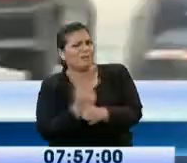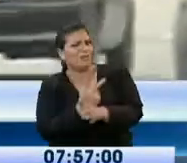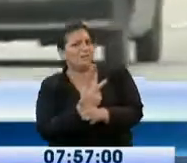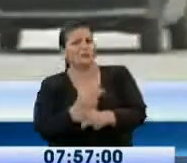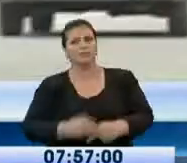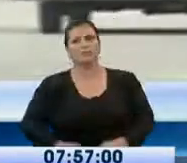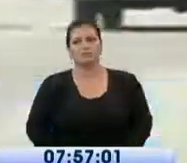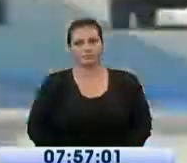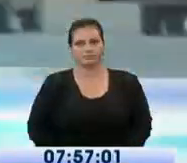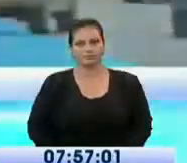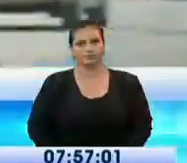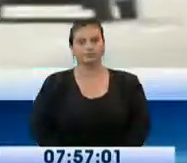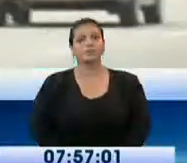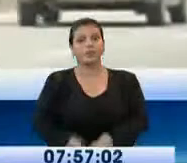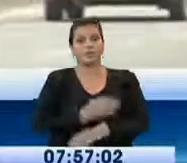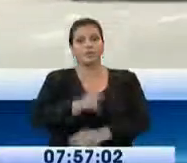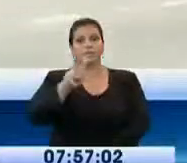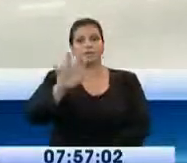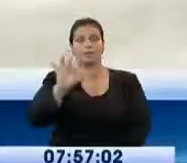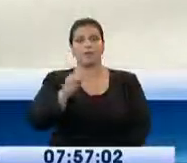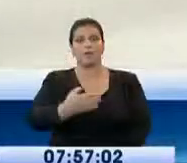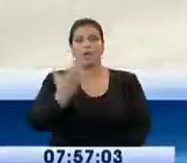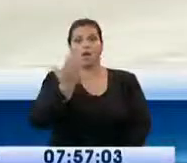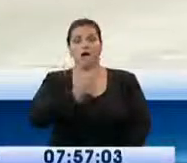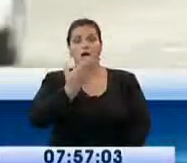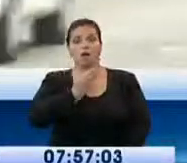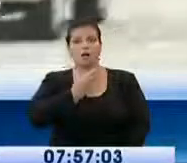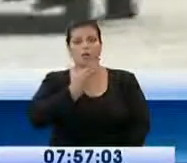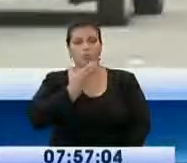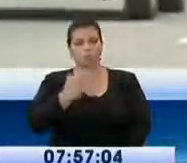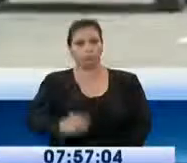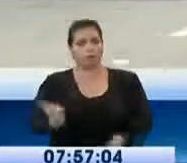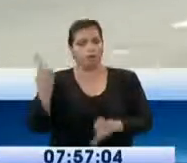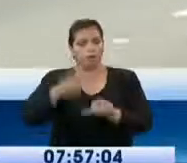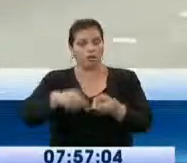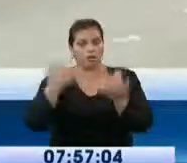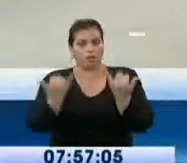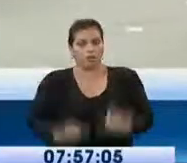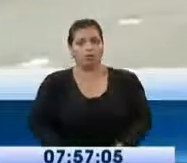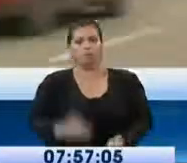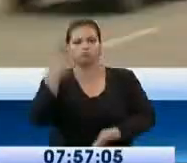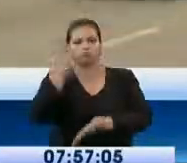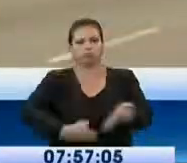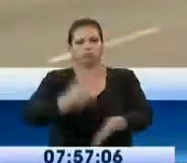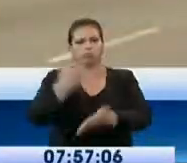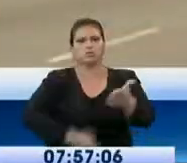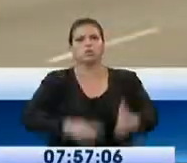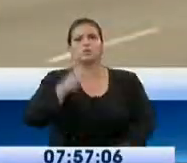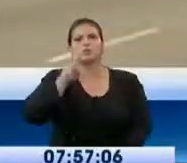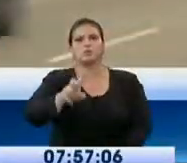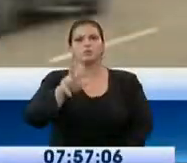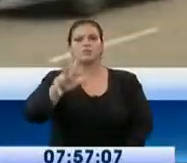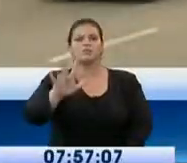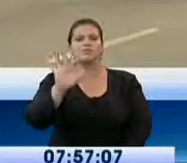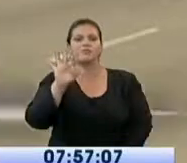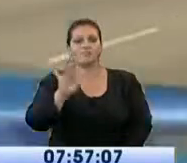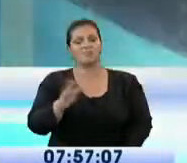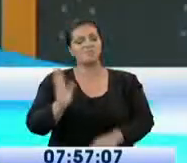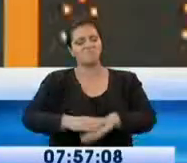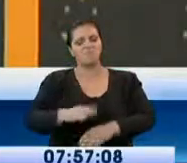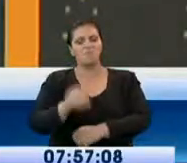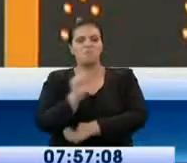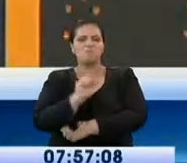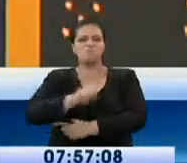el 29 de agosto se han emitido 143 infracciones por exceso de velocidad. Nuestra cámara pudo captar en un radar